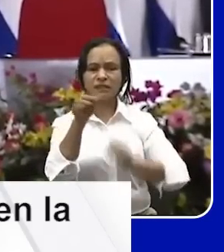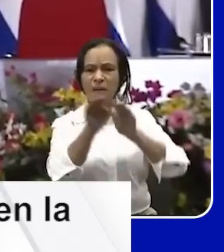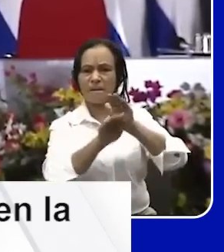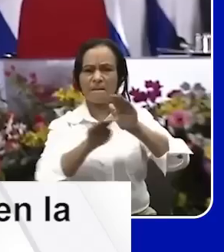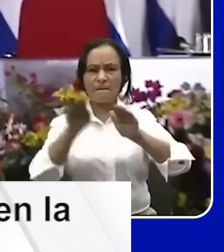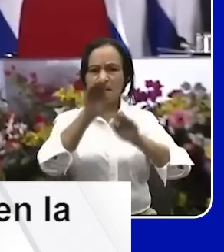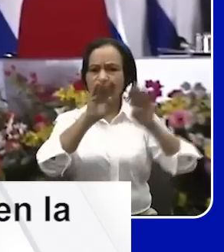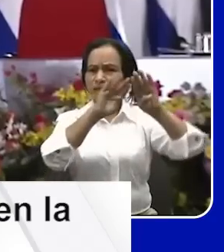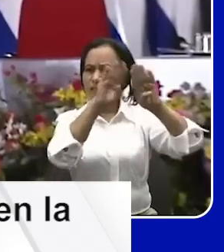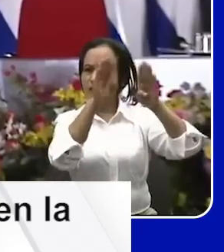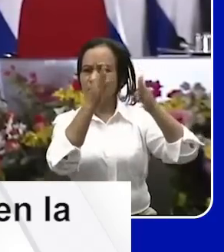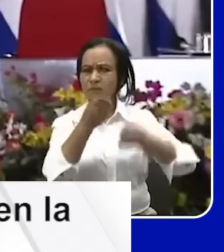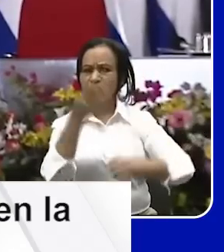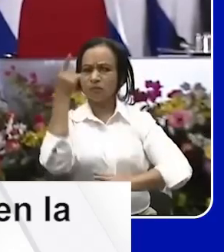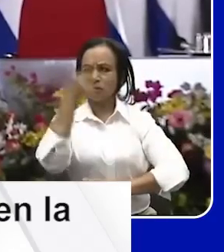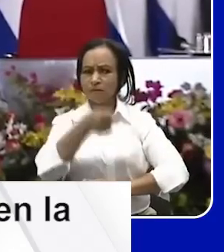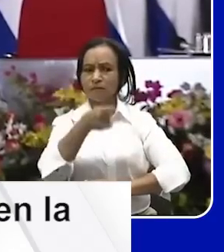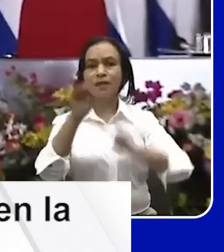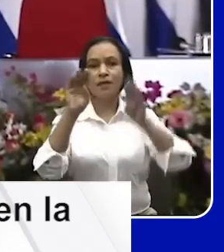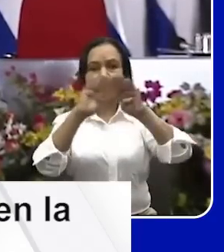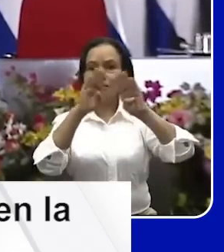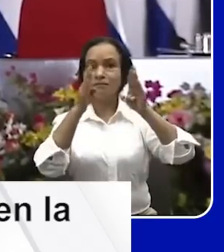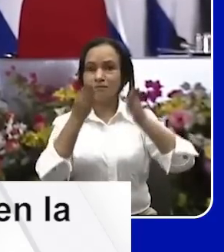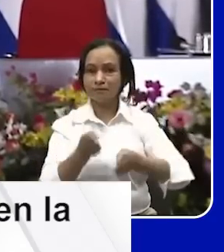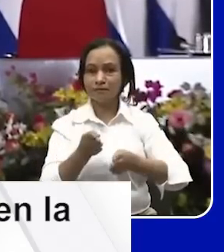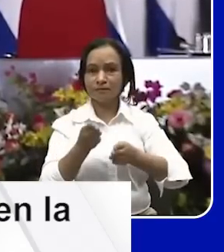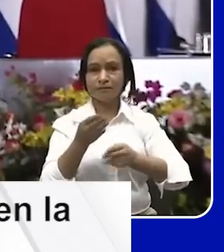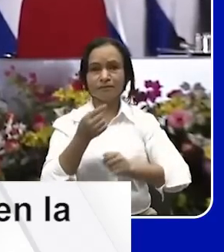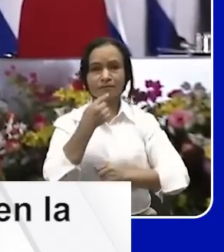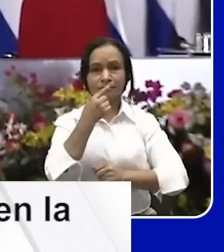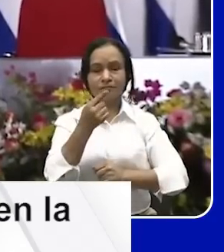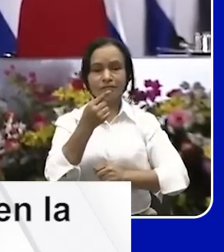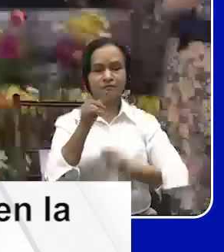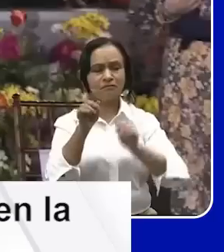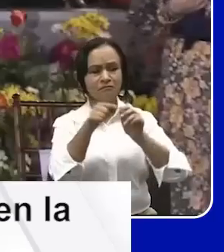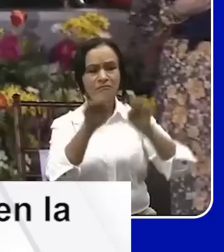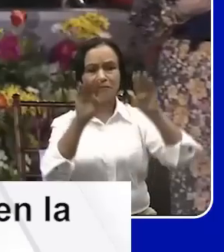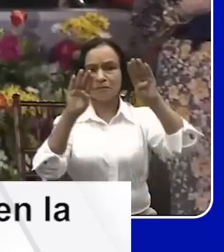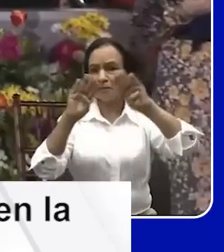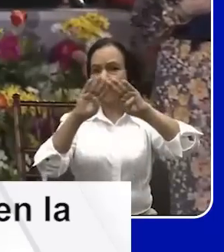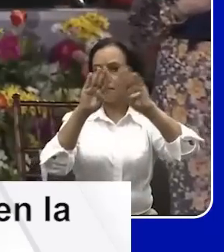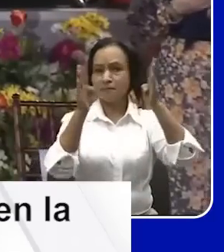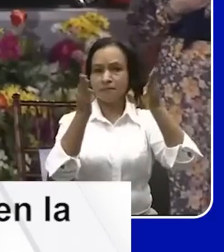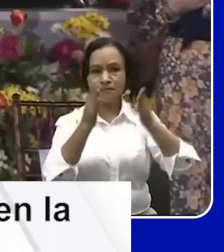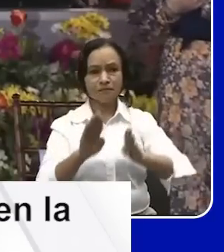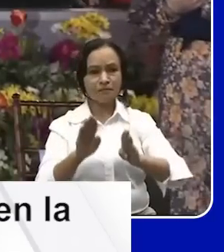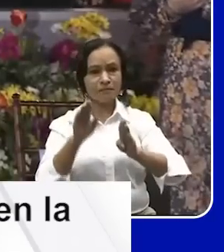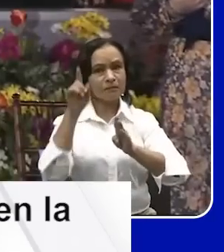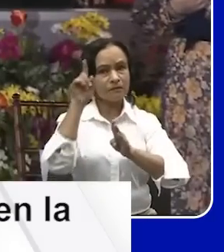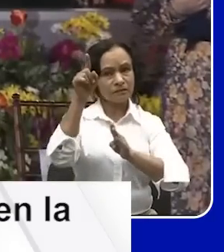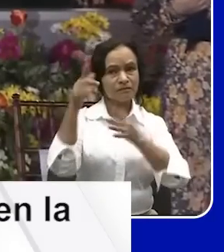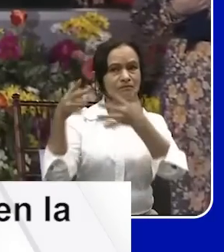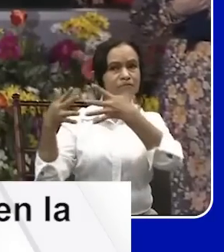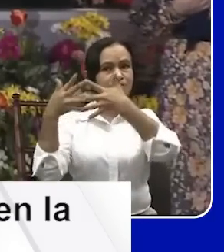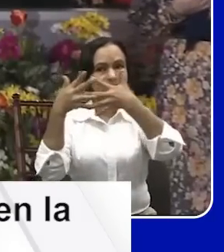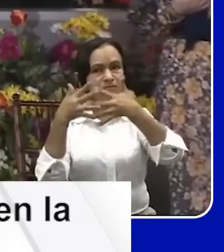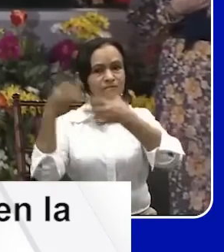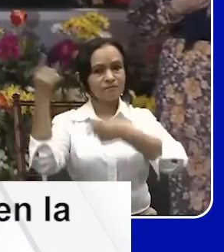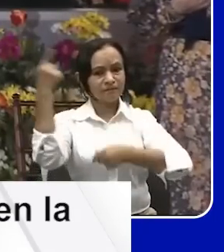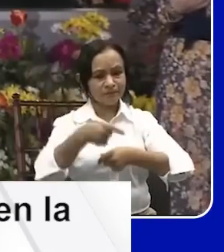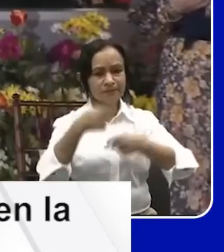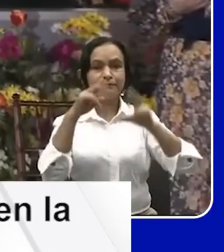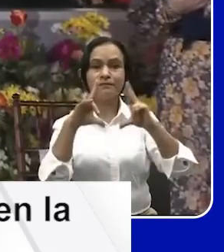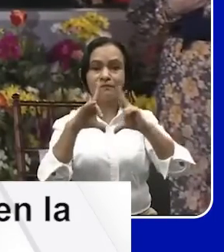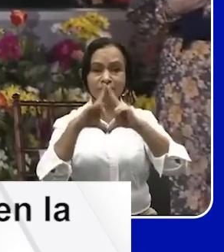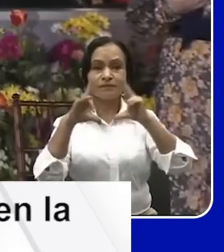está apoyando que se aborda el tema en esta sesión de mañana y y y y Petro en Colombia también dice hay